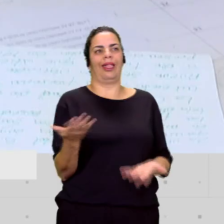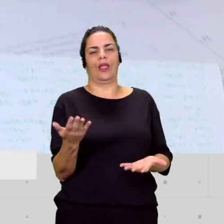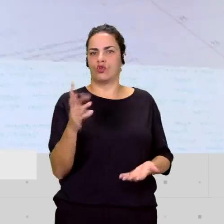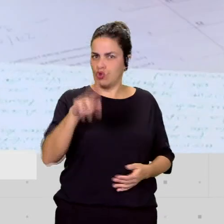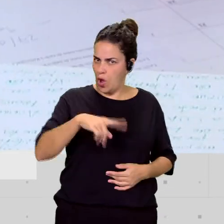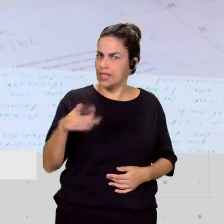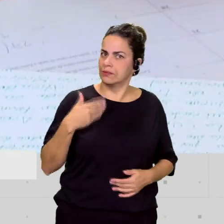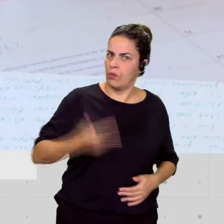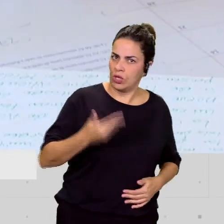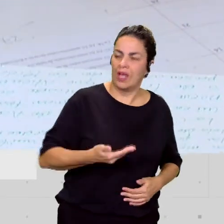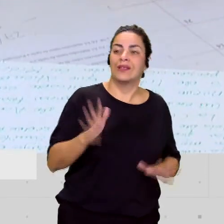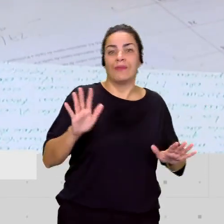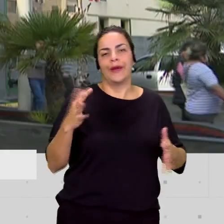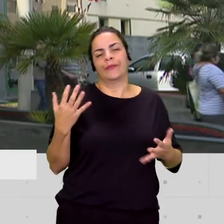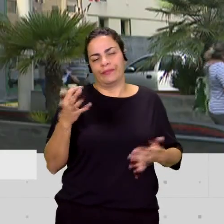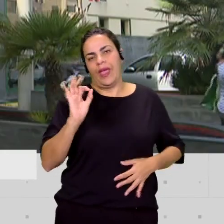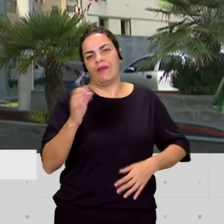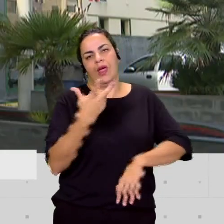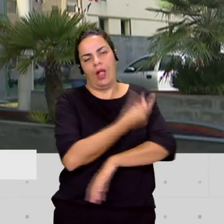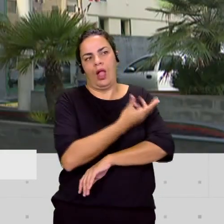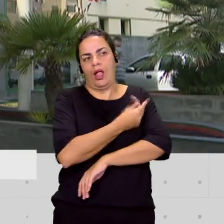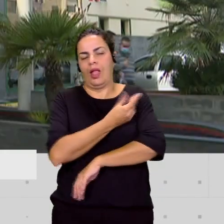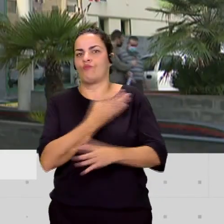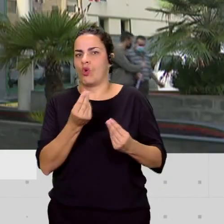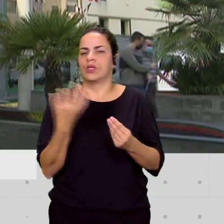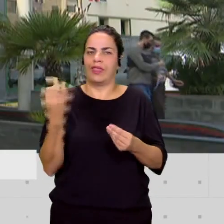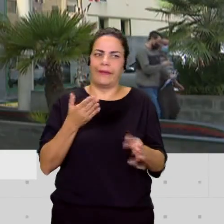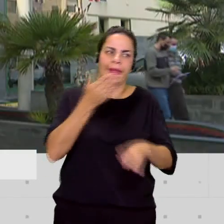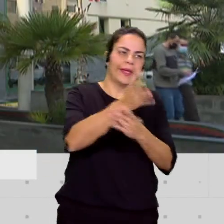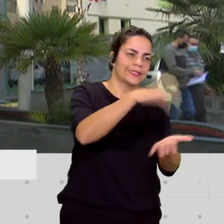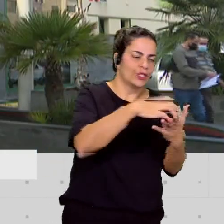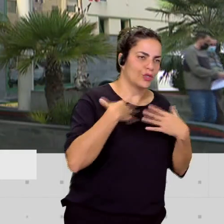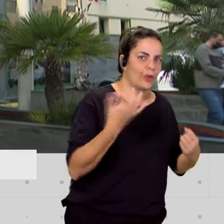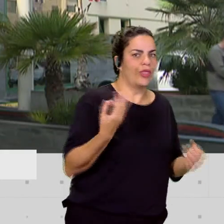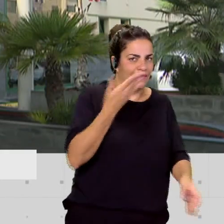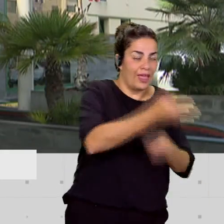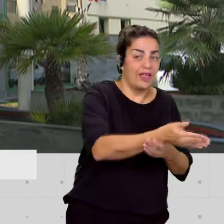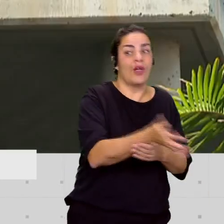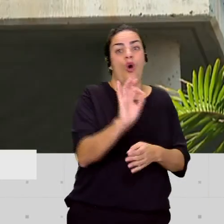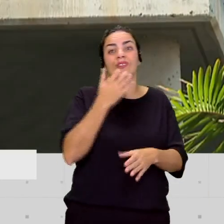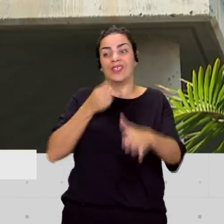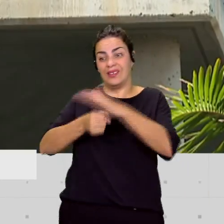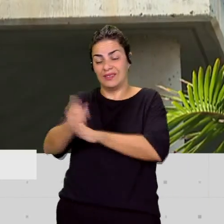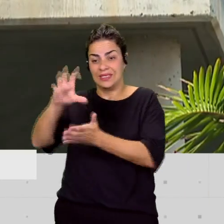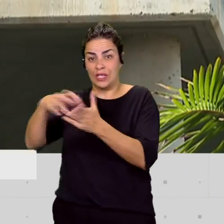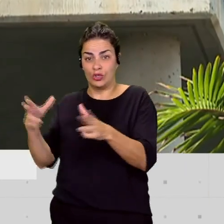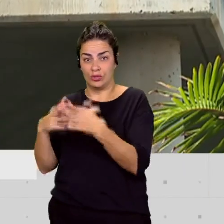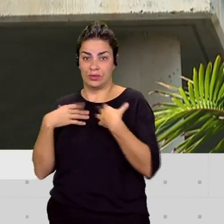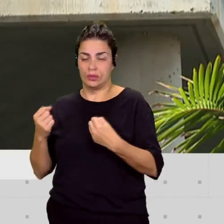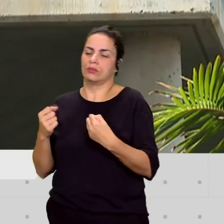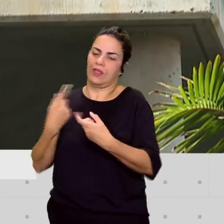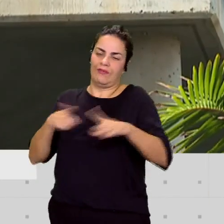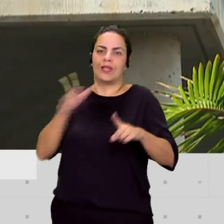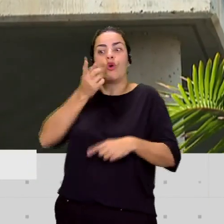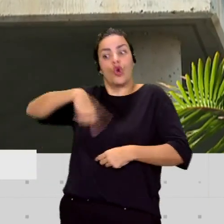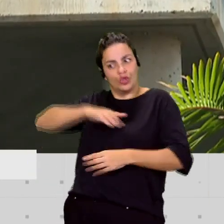que ocurre es que es verdad que son muchas dosis y hay que desplazarse al centro de salud, a no ser que estés en un centro sociosanitario, que es justo lo contrario, ¿no? Nos desplazamos hacia ese